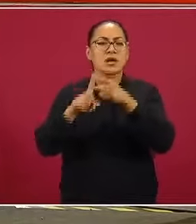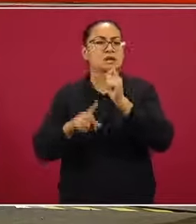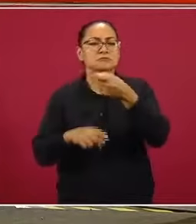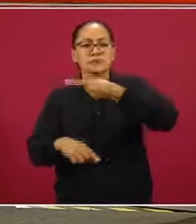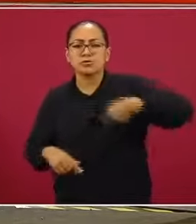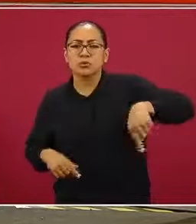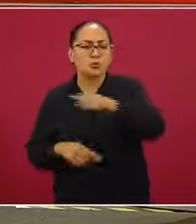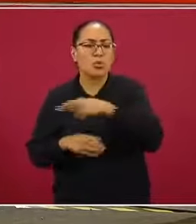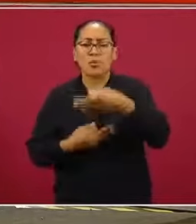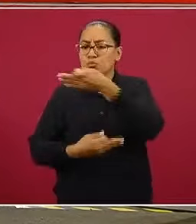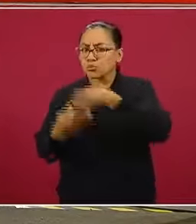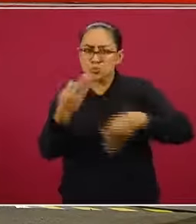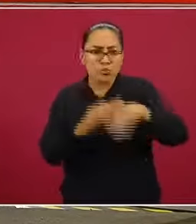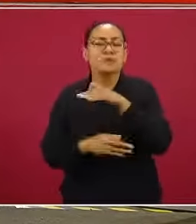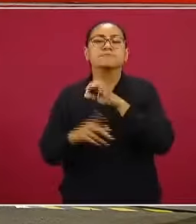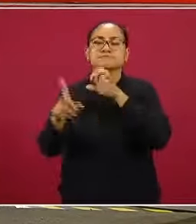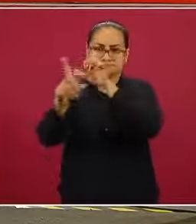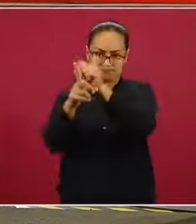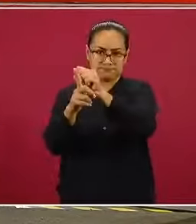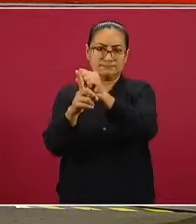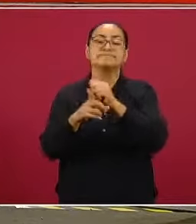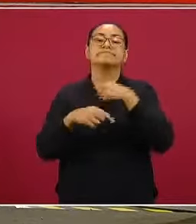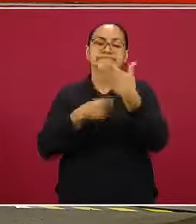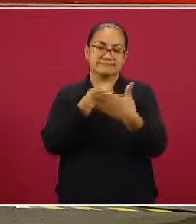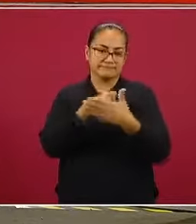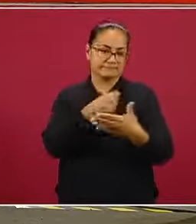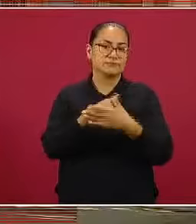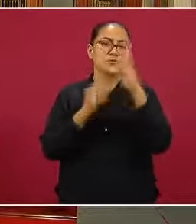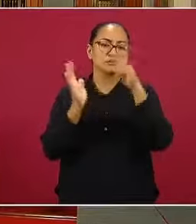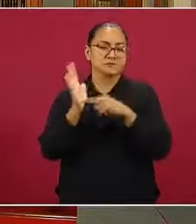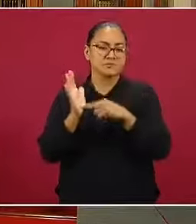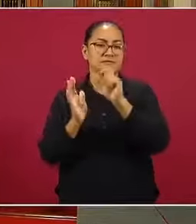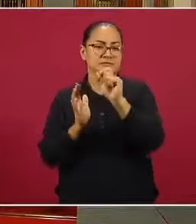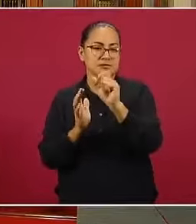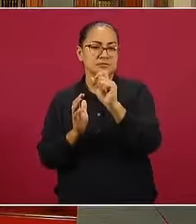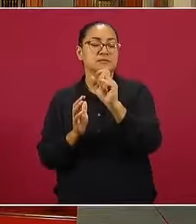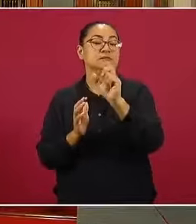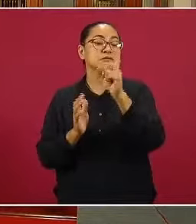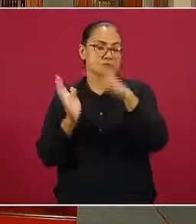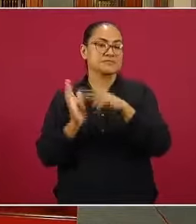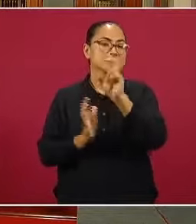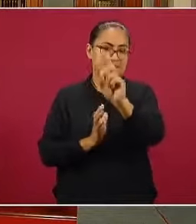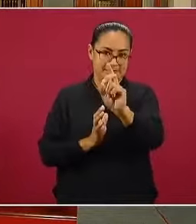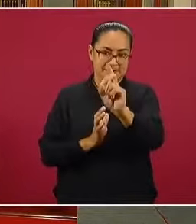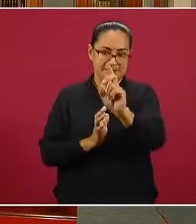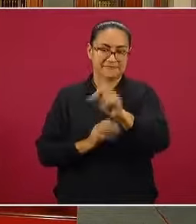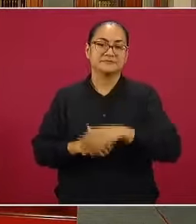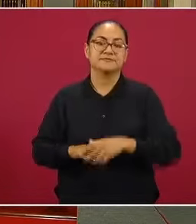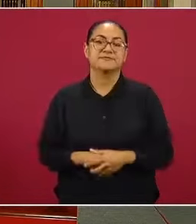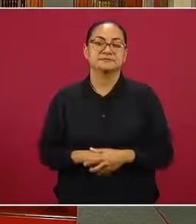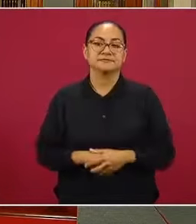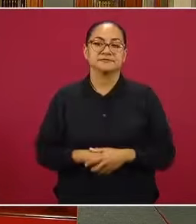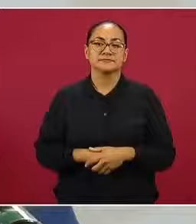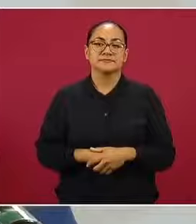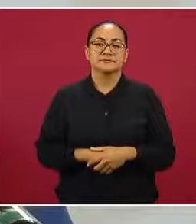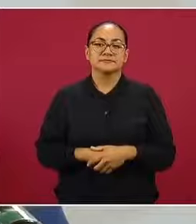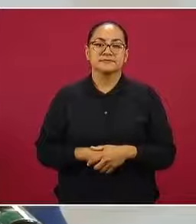en 2030. Para dar seguimiento a la declaración política sobre las enfermedades no transmisibles de